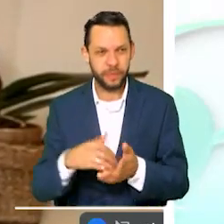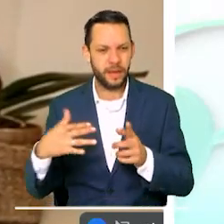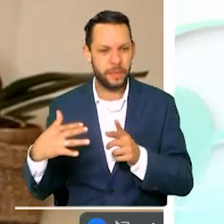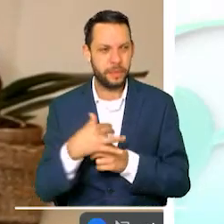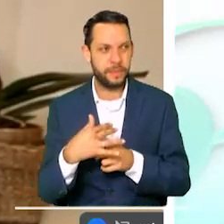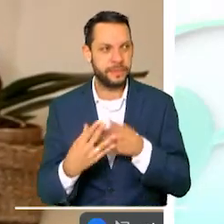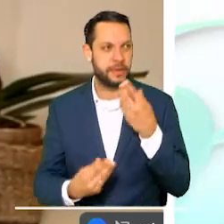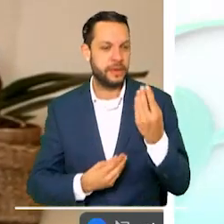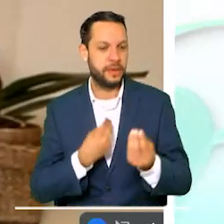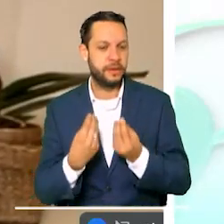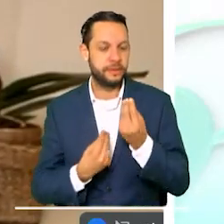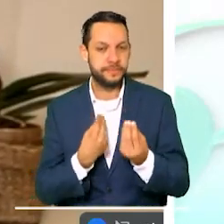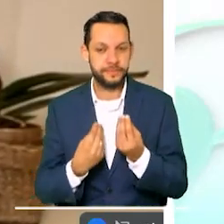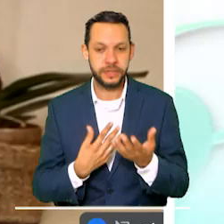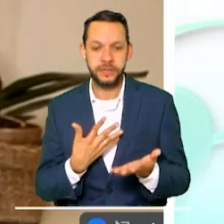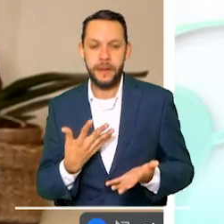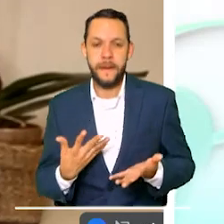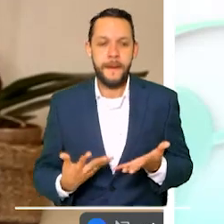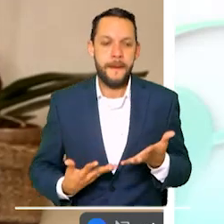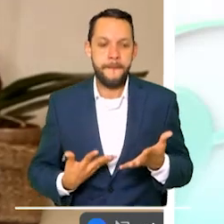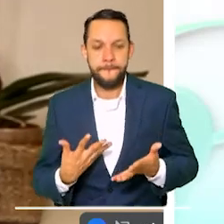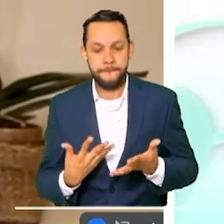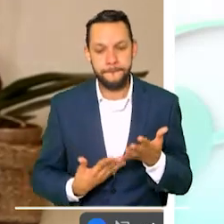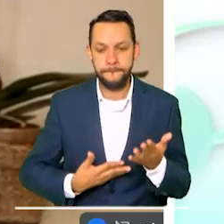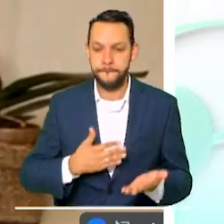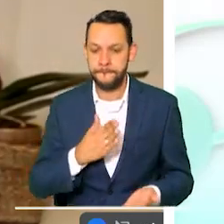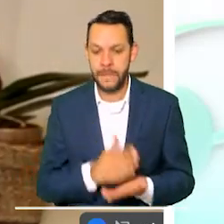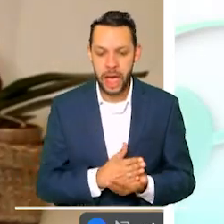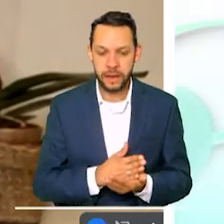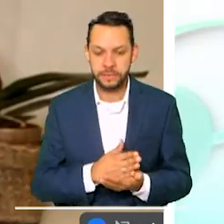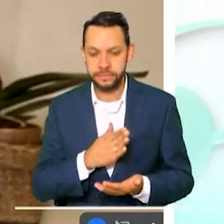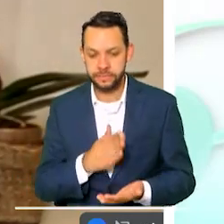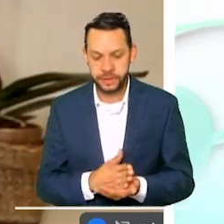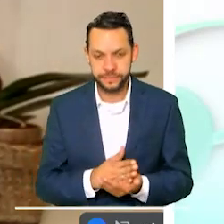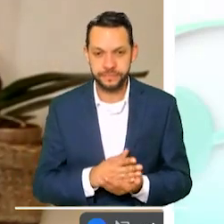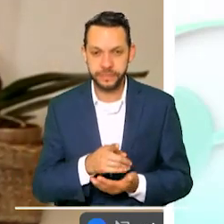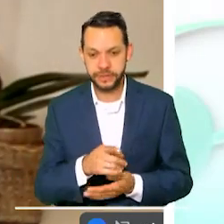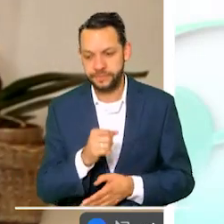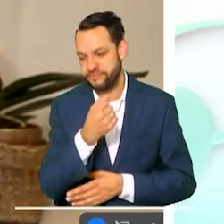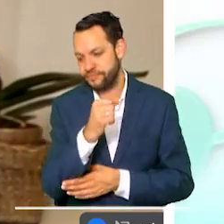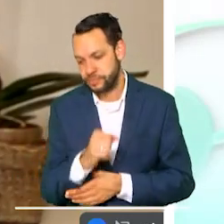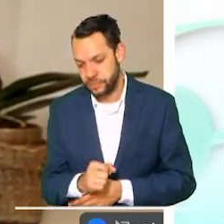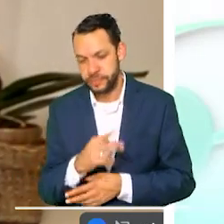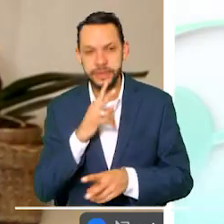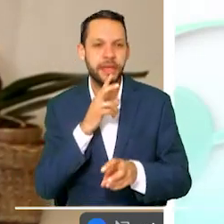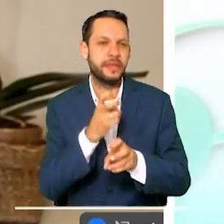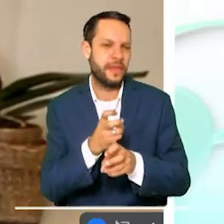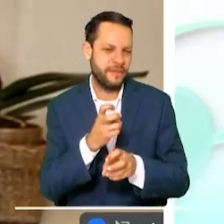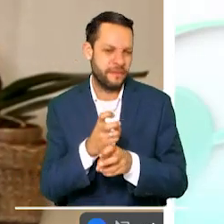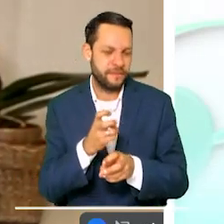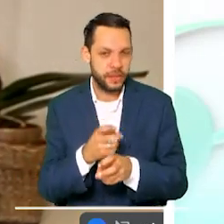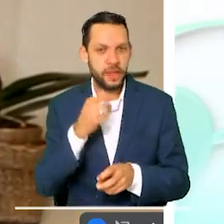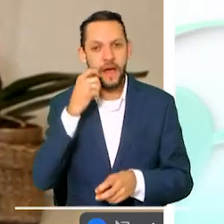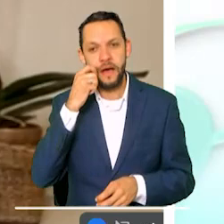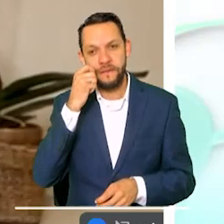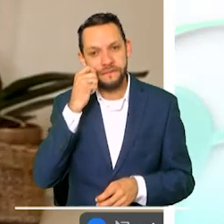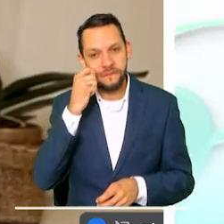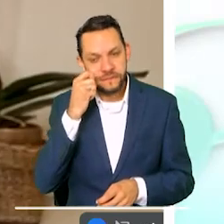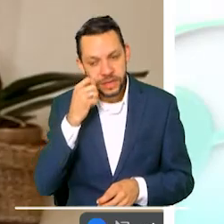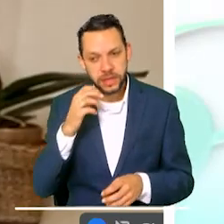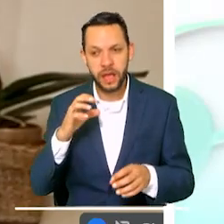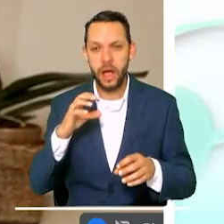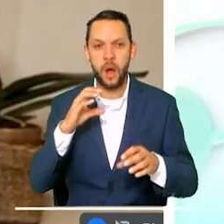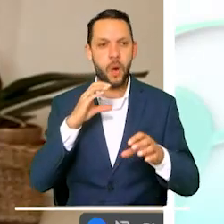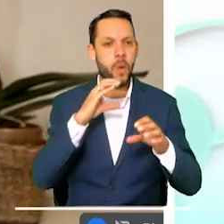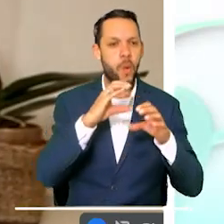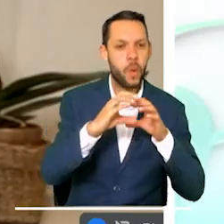es? Es un resultado mediocre, pobre, en muchos niveles, relacionalmente, físicamente. Te das cuenta